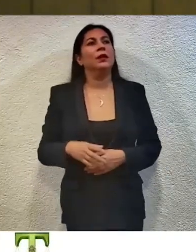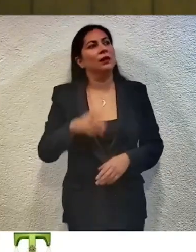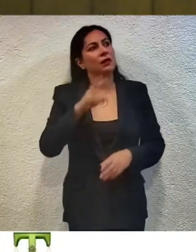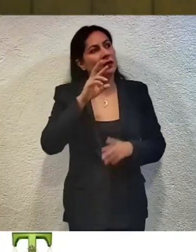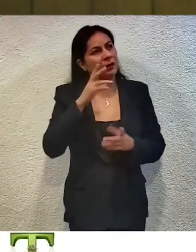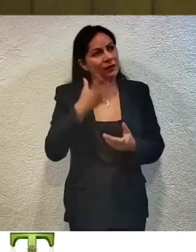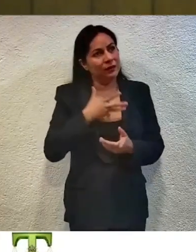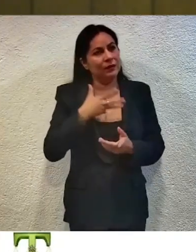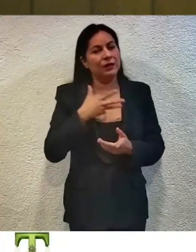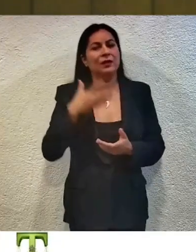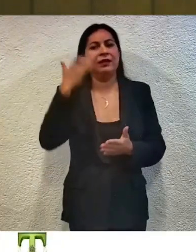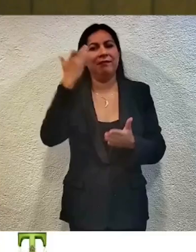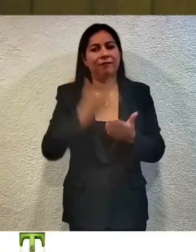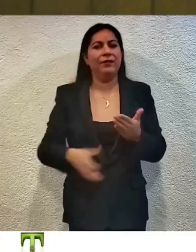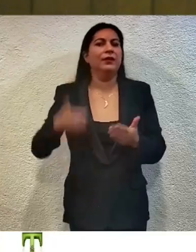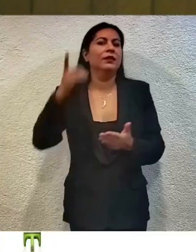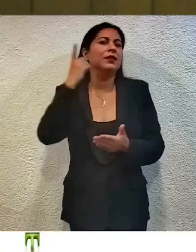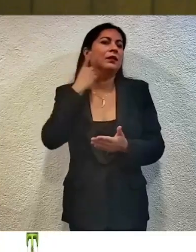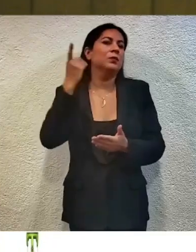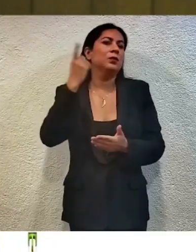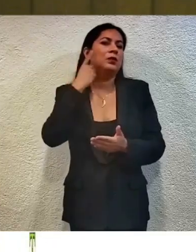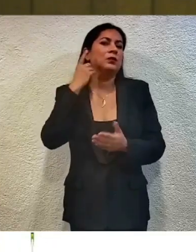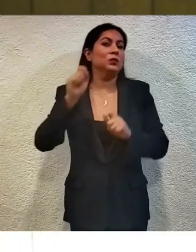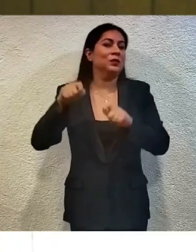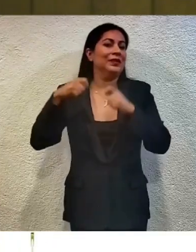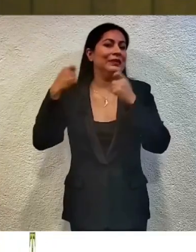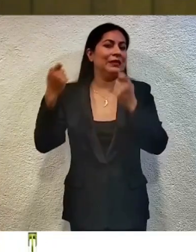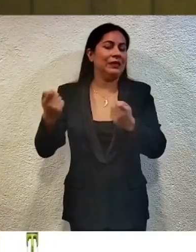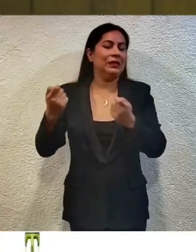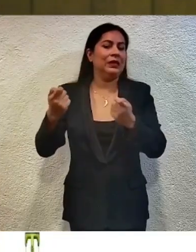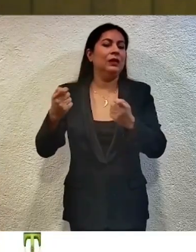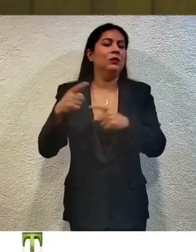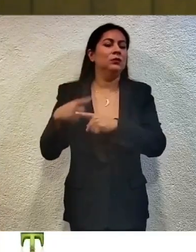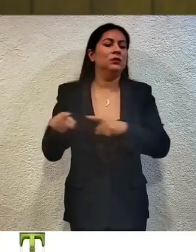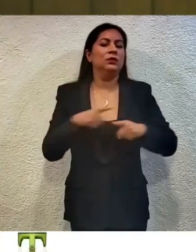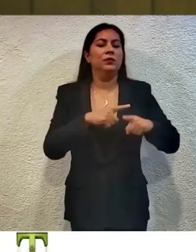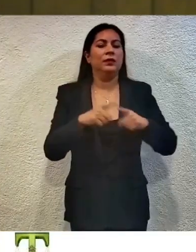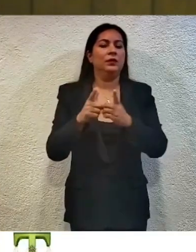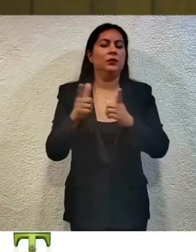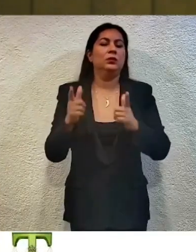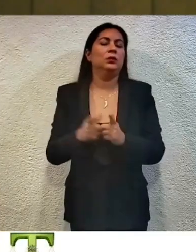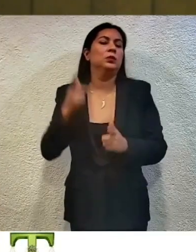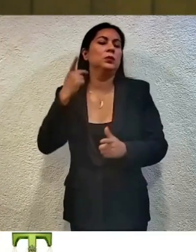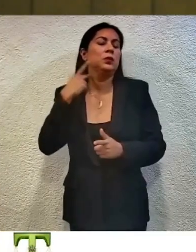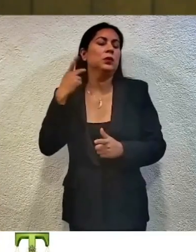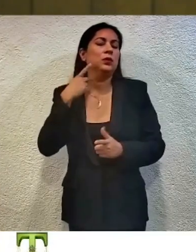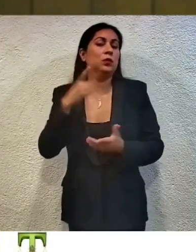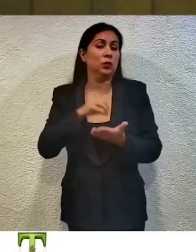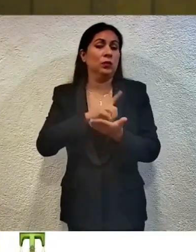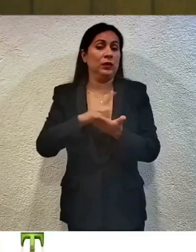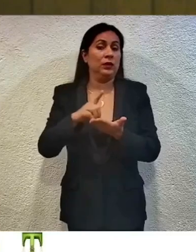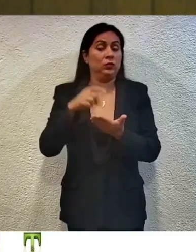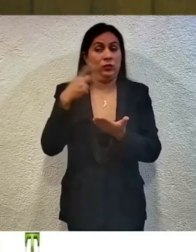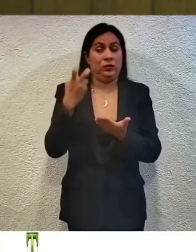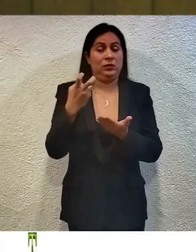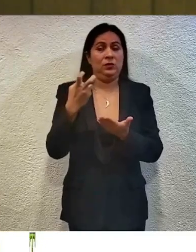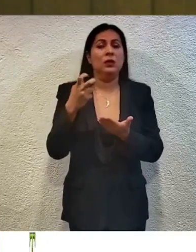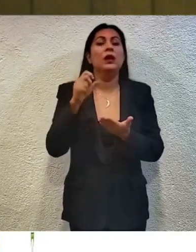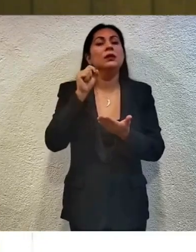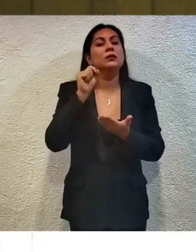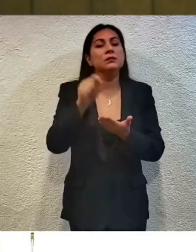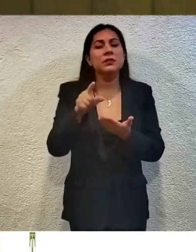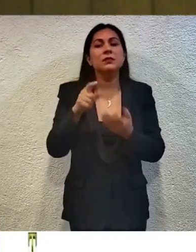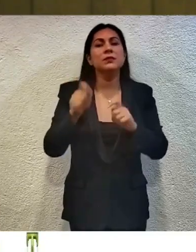que quedan diputaciones pendientes por asignar a los diferentes partidos políticos con derecho a ello, las mismas